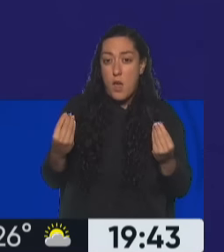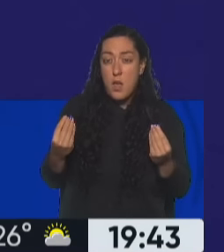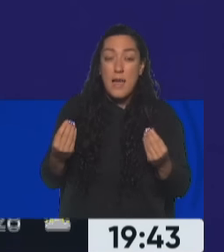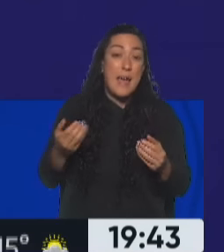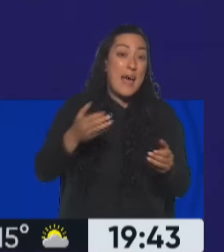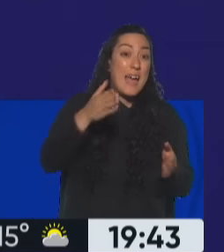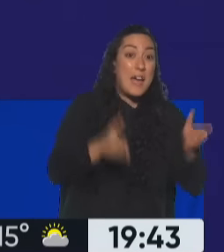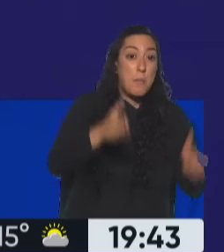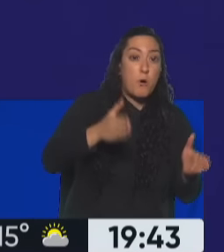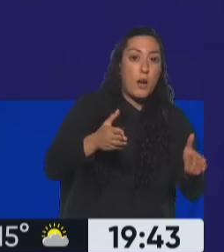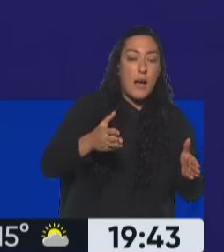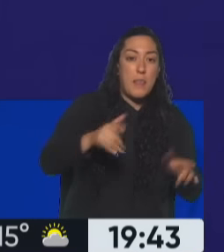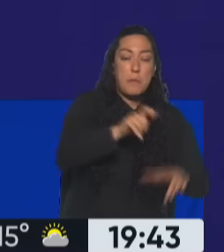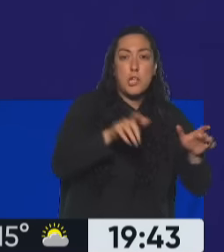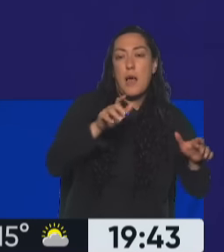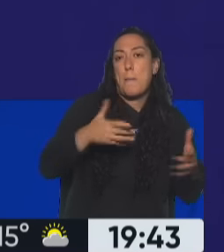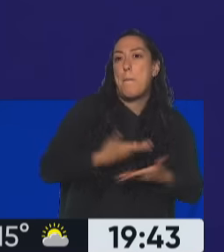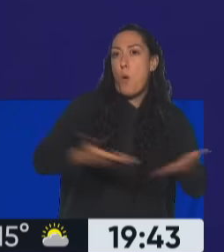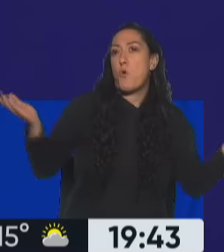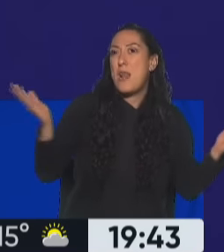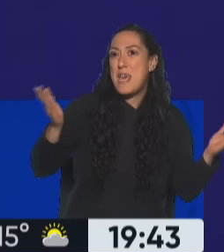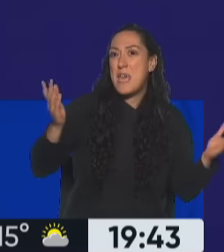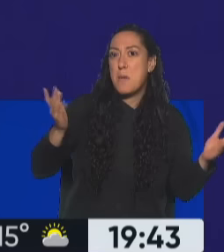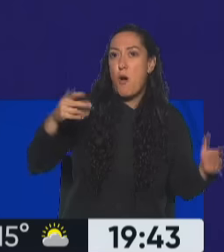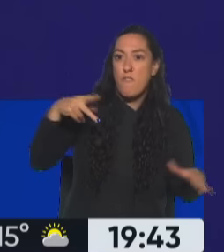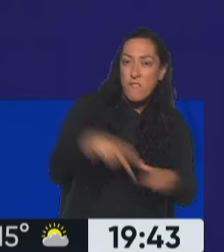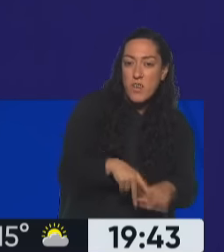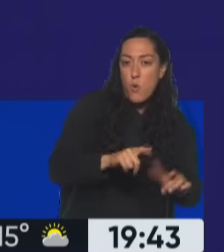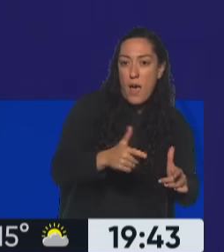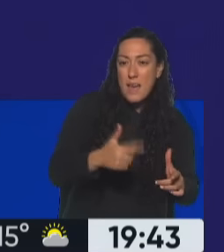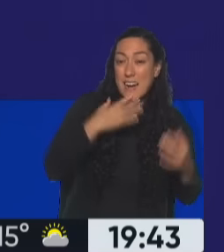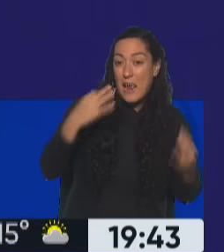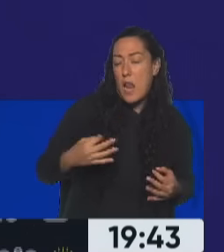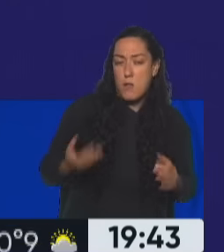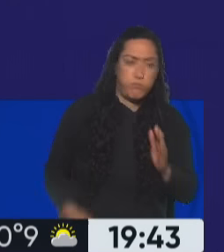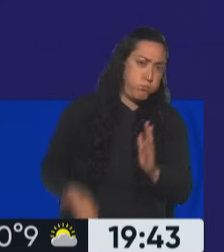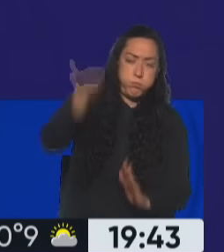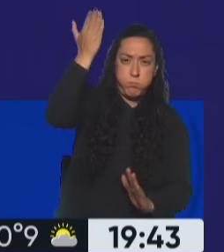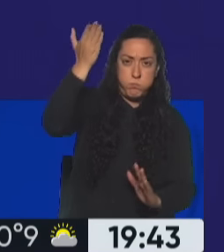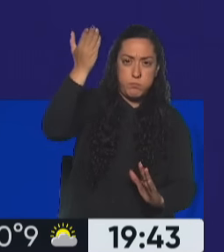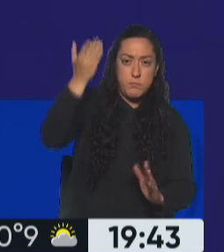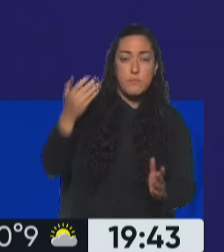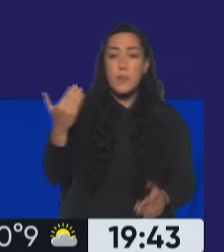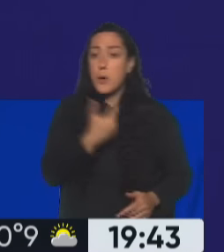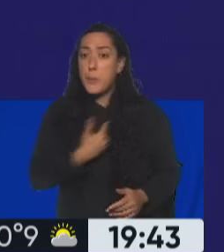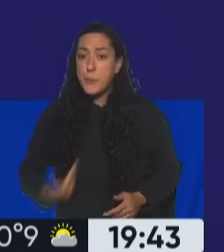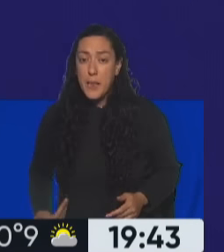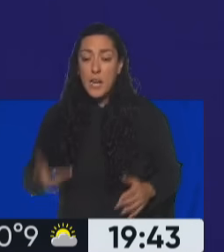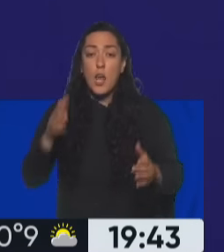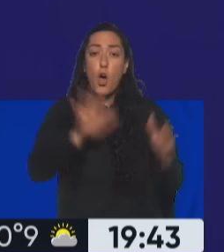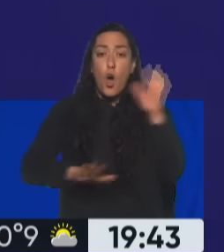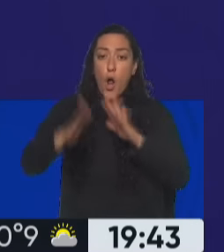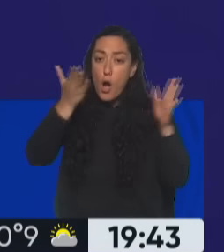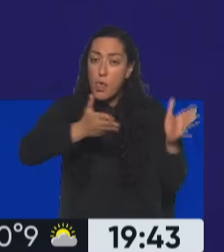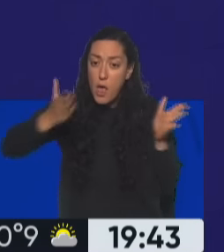de populismo desenfrenado, el tipo de cambio real se les va a las nubes. Cuando tienen un gobierno que hace las cosas ordenadas,